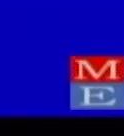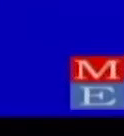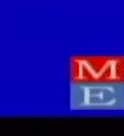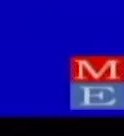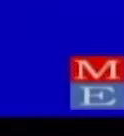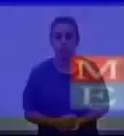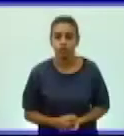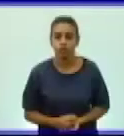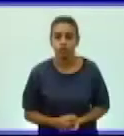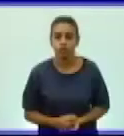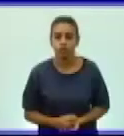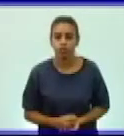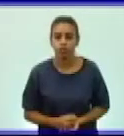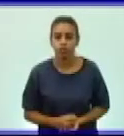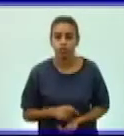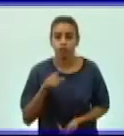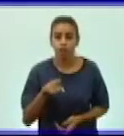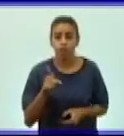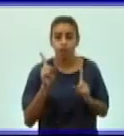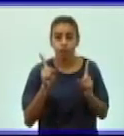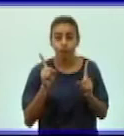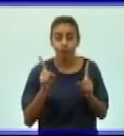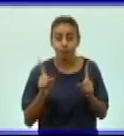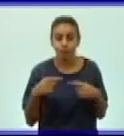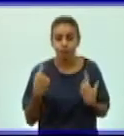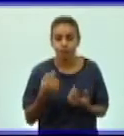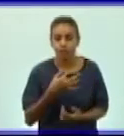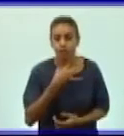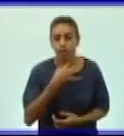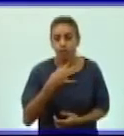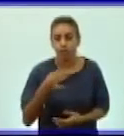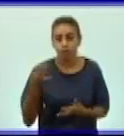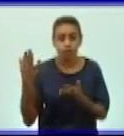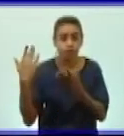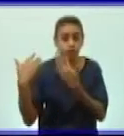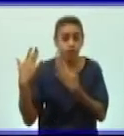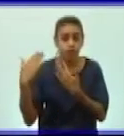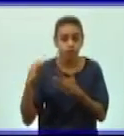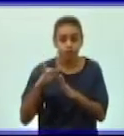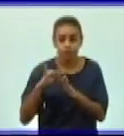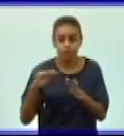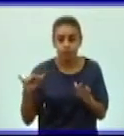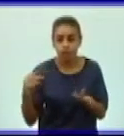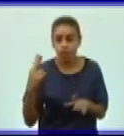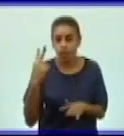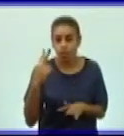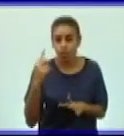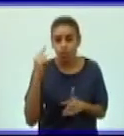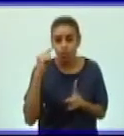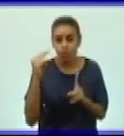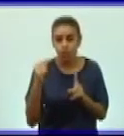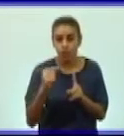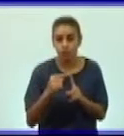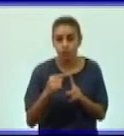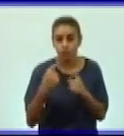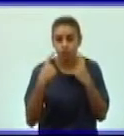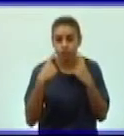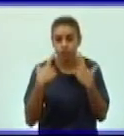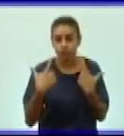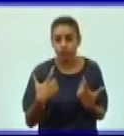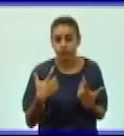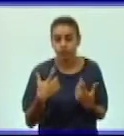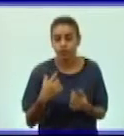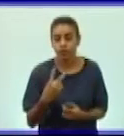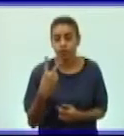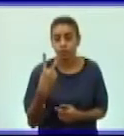Esta política, muchachos, ya les ejemplifiqué cuáles son sus dos objetivos fundamentales. Primero, democratizar la vida